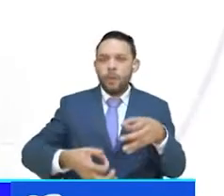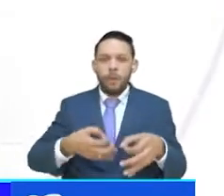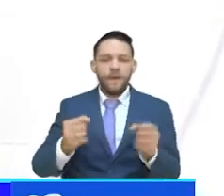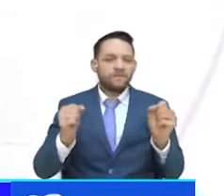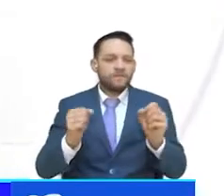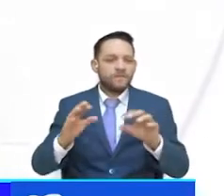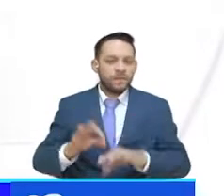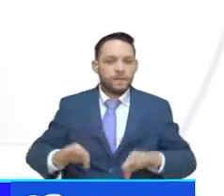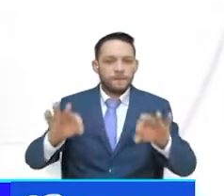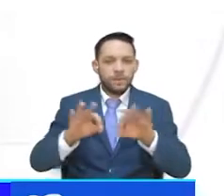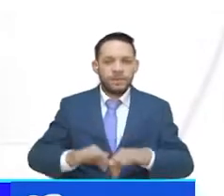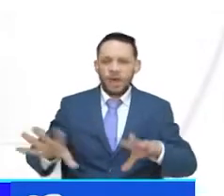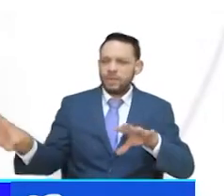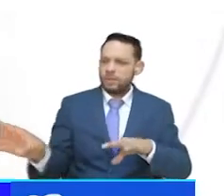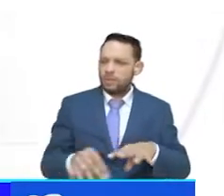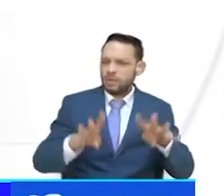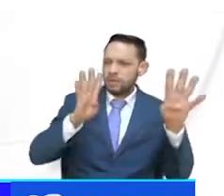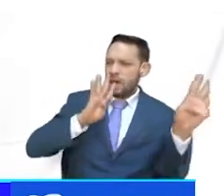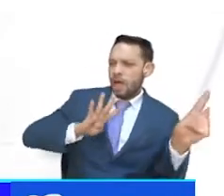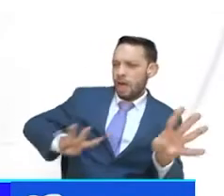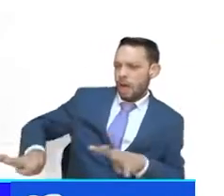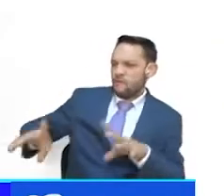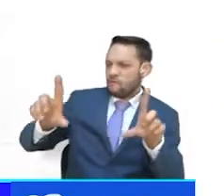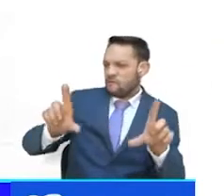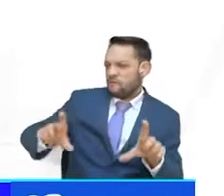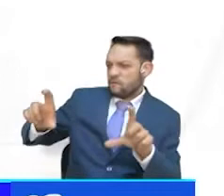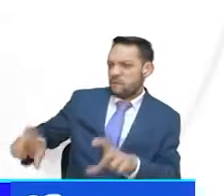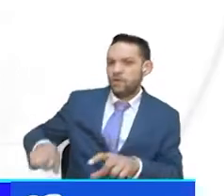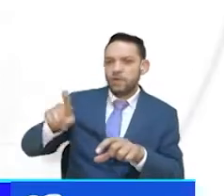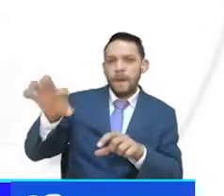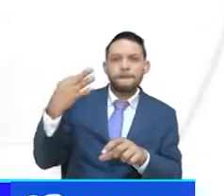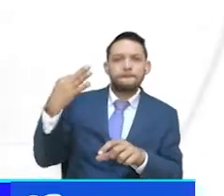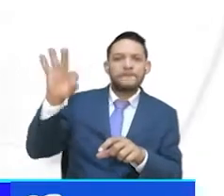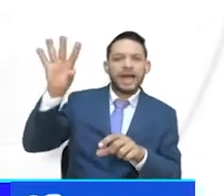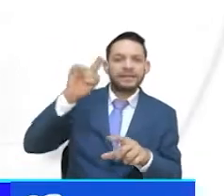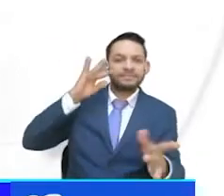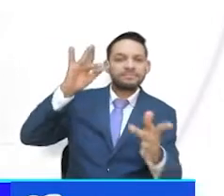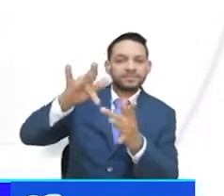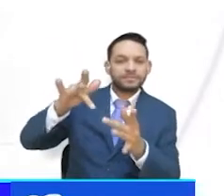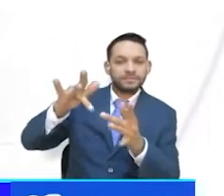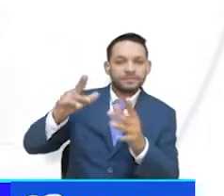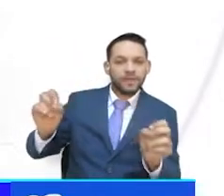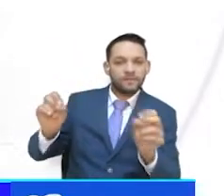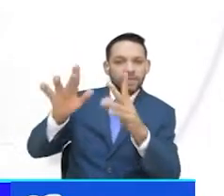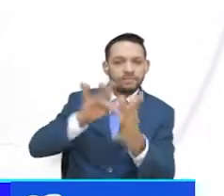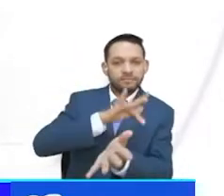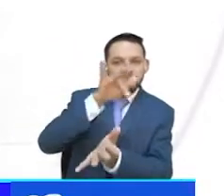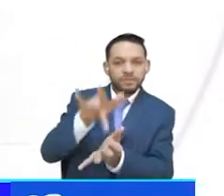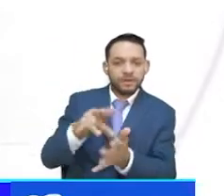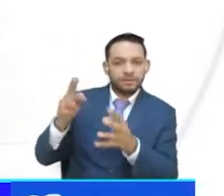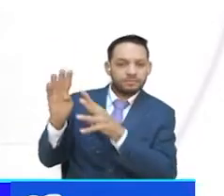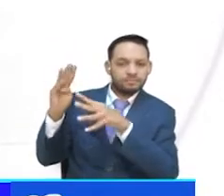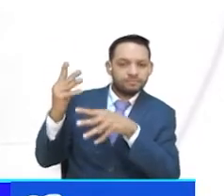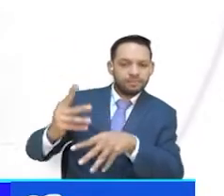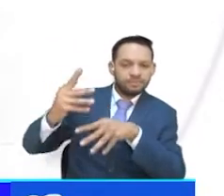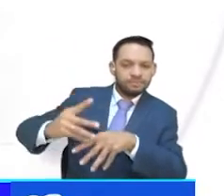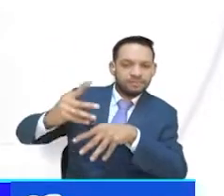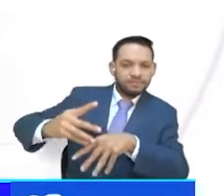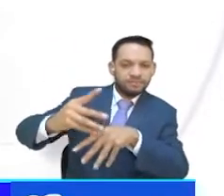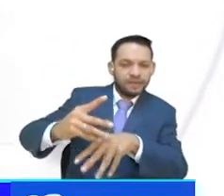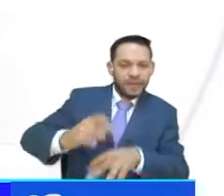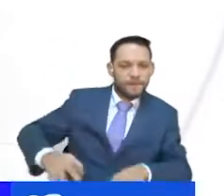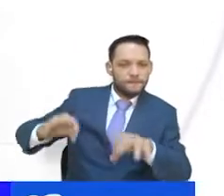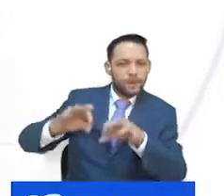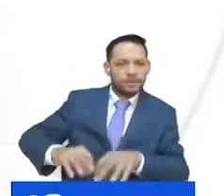Rihanna atrapó todos los flashes de la Semana de Moda de París, en el cual se daba la presentación de Off-White, que hoy acogió a otros desfiles